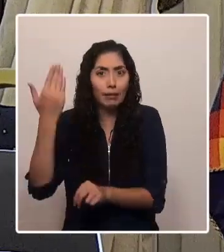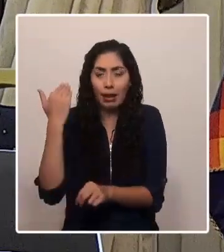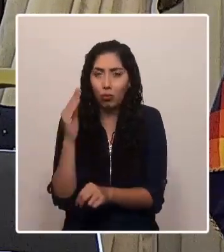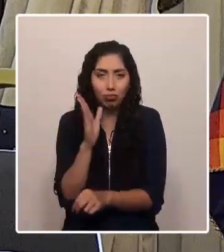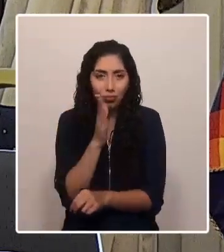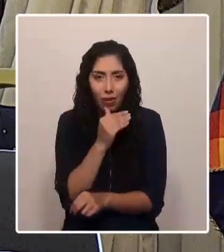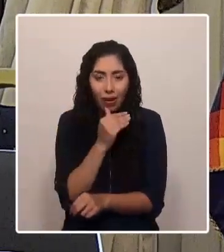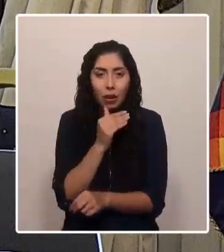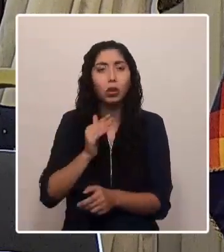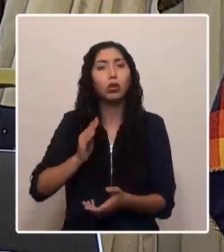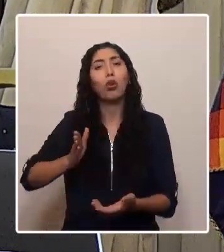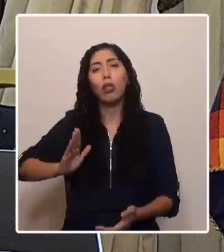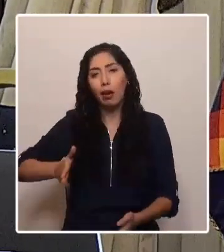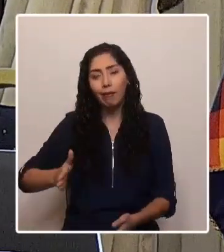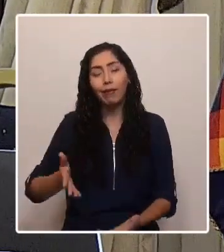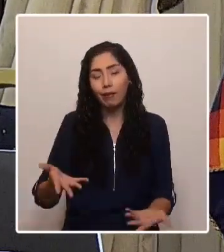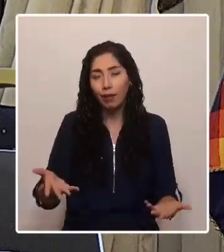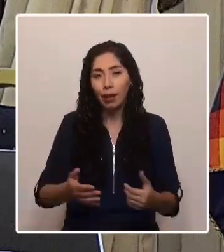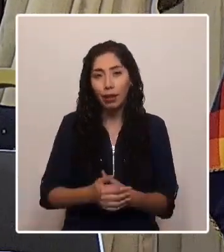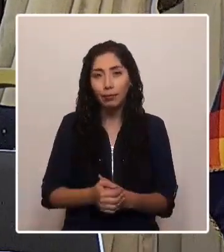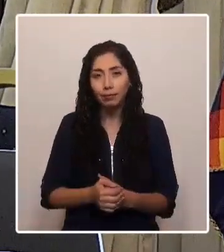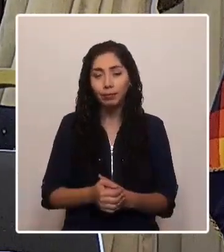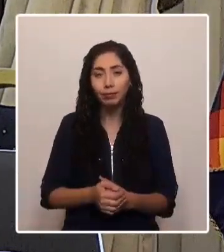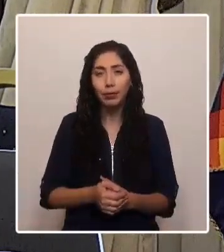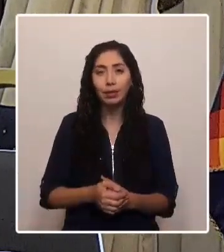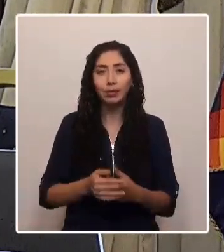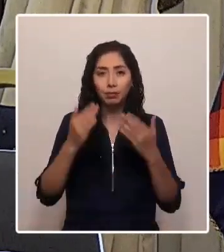todavía sigue vigente en el presente. Fentre Mayún.